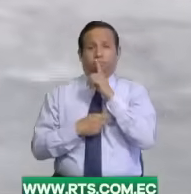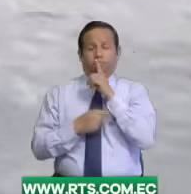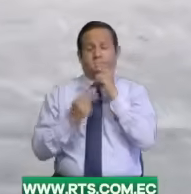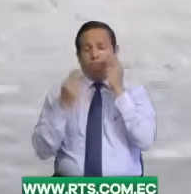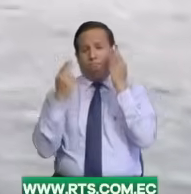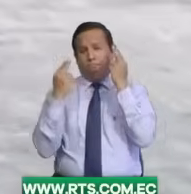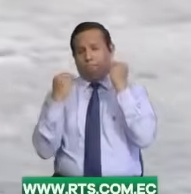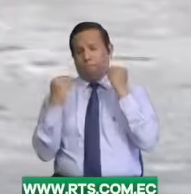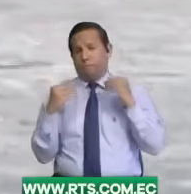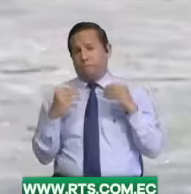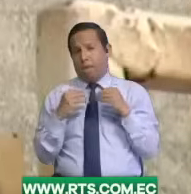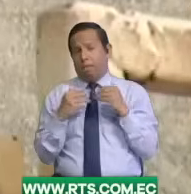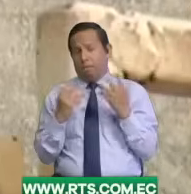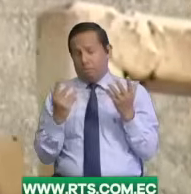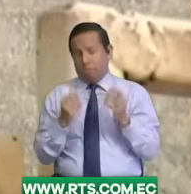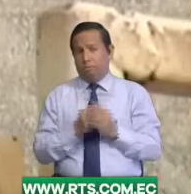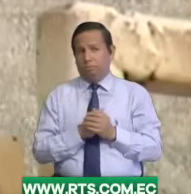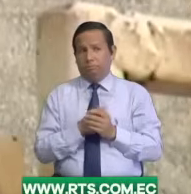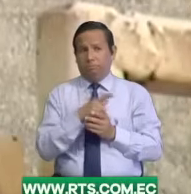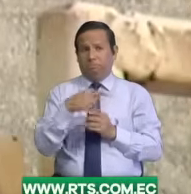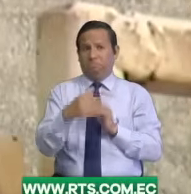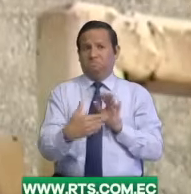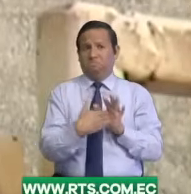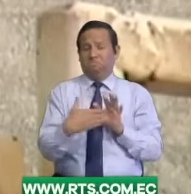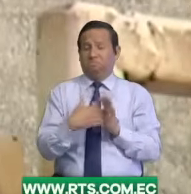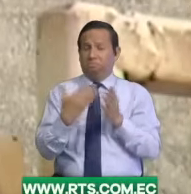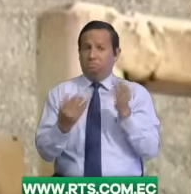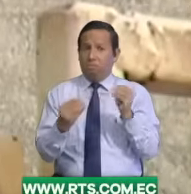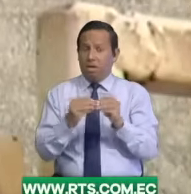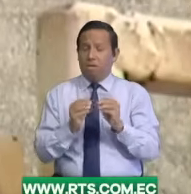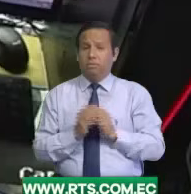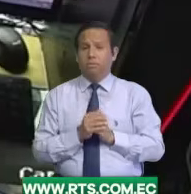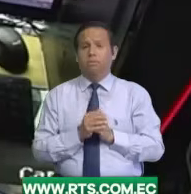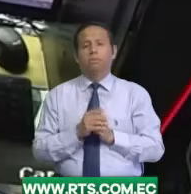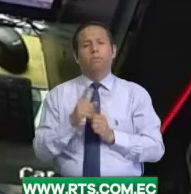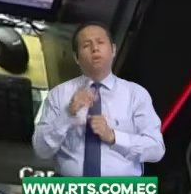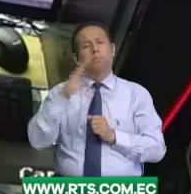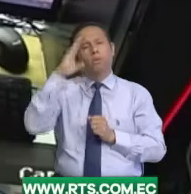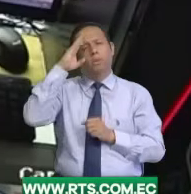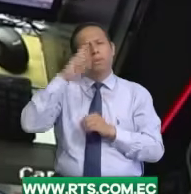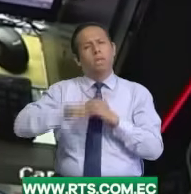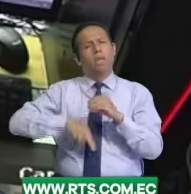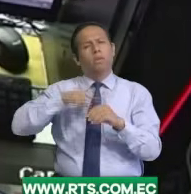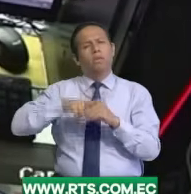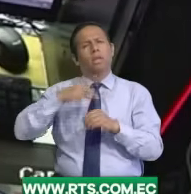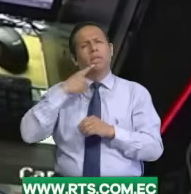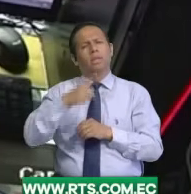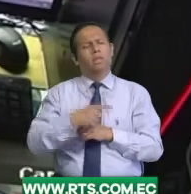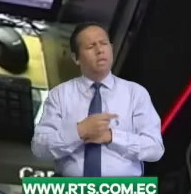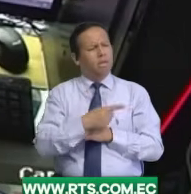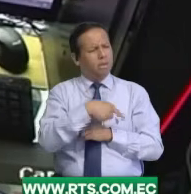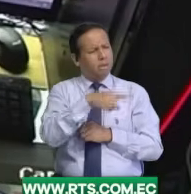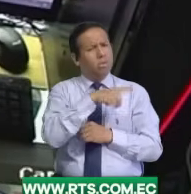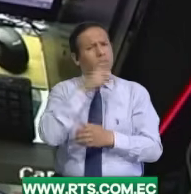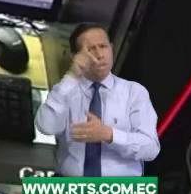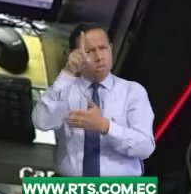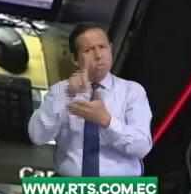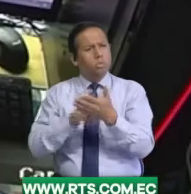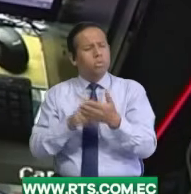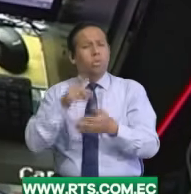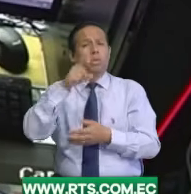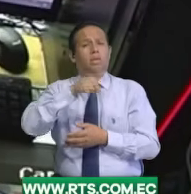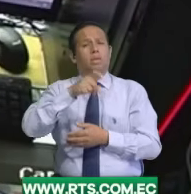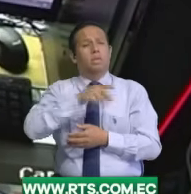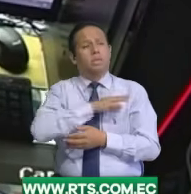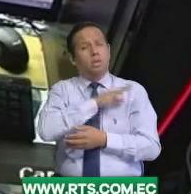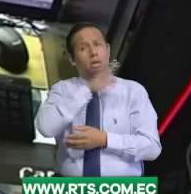es porque no quieren, es por miedo a que les hagan algo. Sin embargo, la Policía Nacional menciona que presentar una denuncia es parte del proceso para iniciar